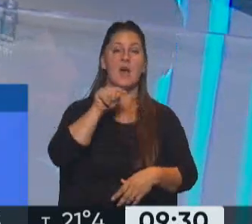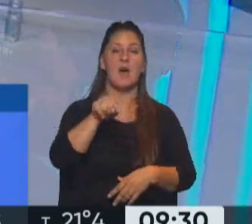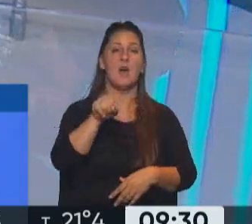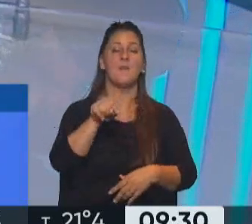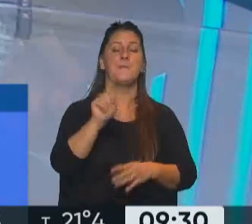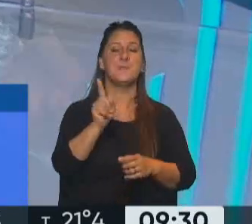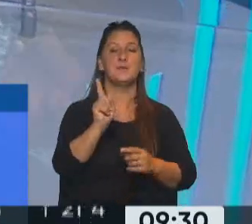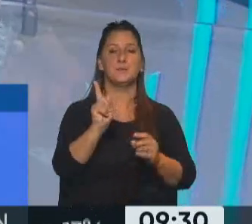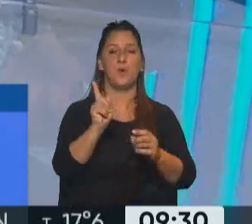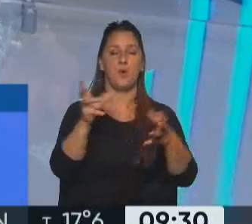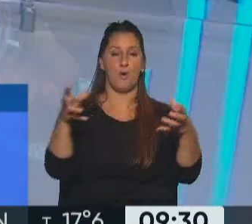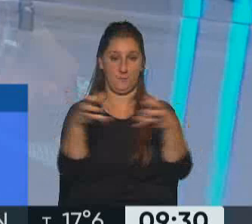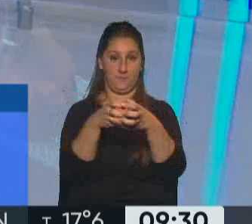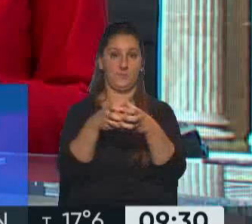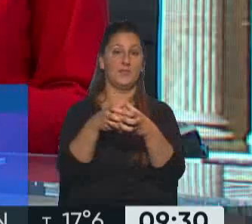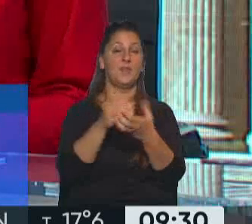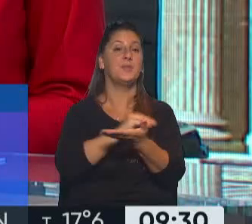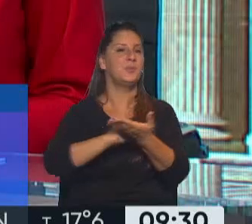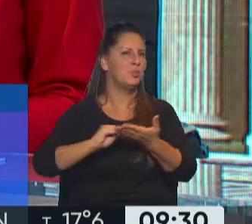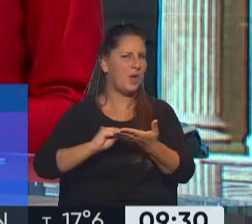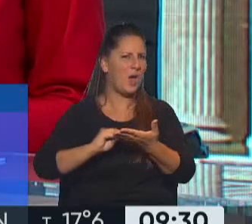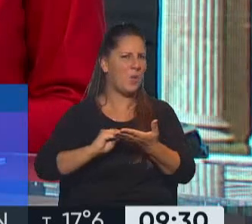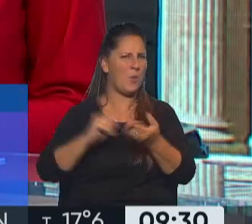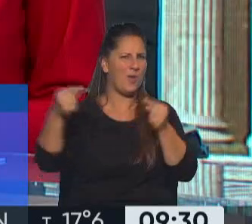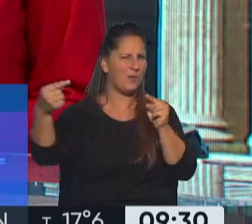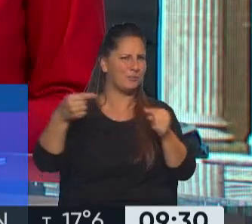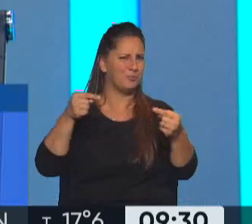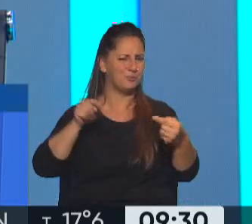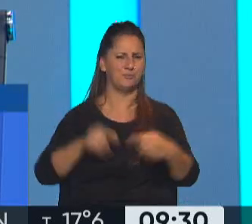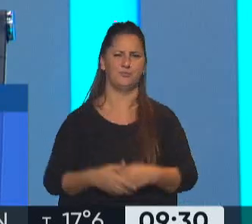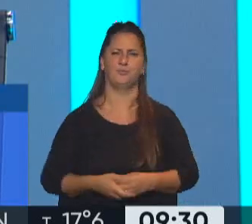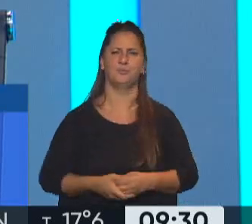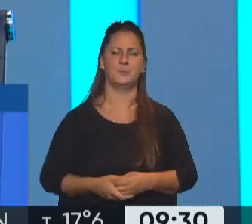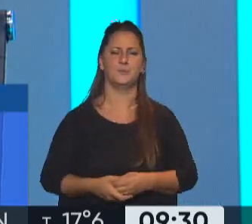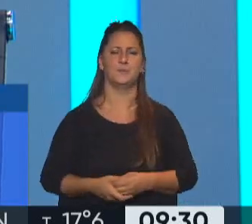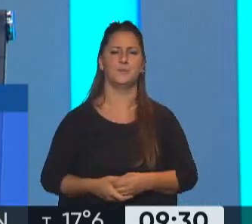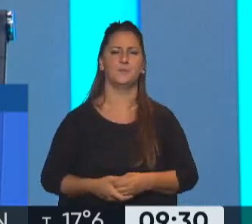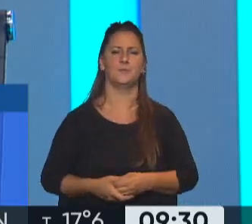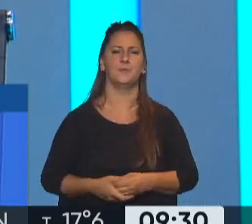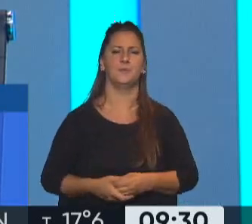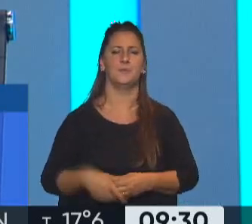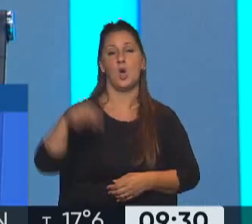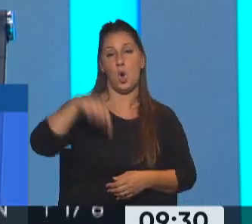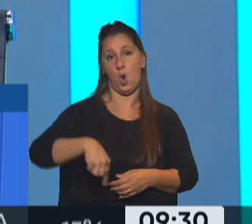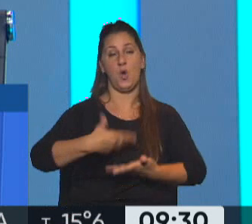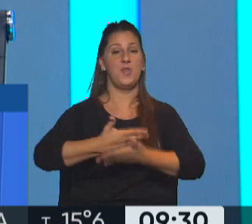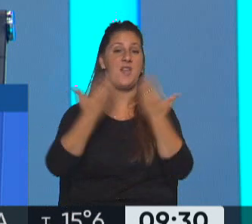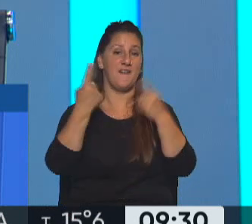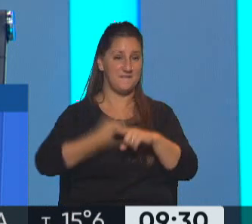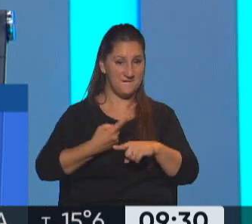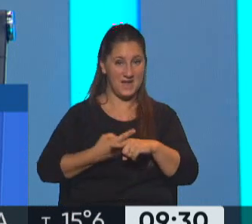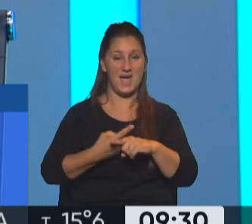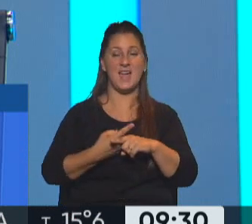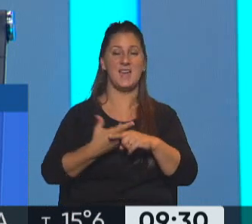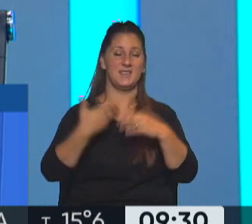el bloque de diputados, puede haber algunas diferencias? Bueno, a ver, en esta idea de la jornada de fiesta, sí, van a estar movilizando